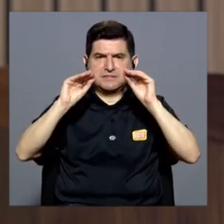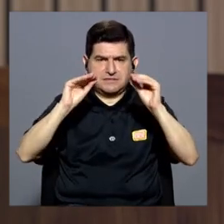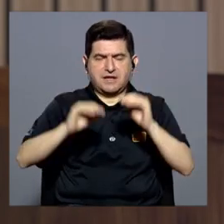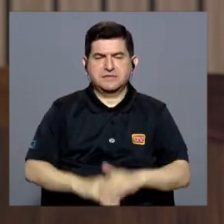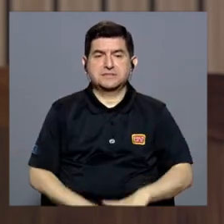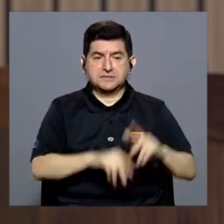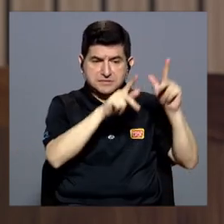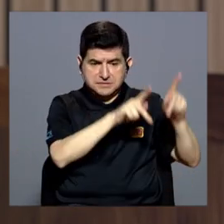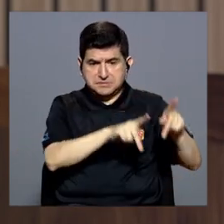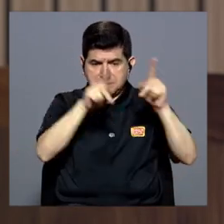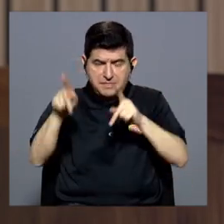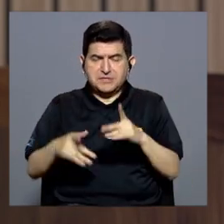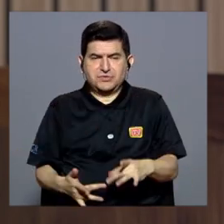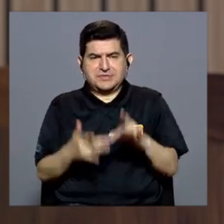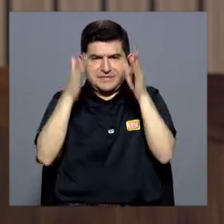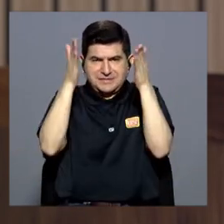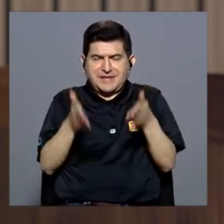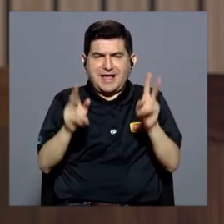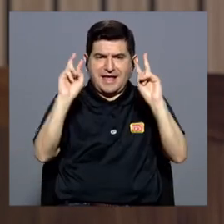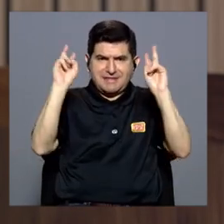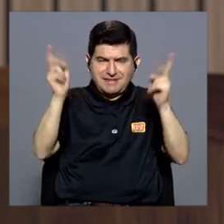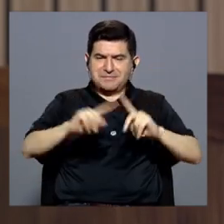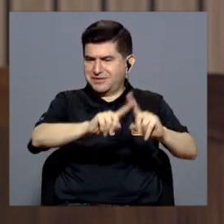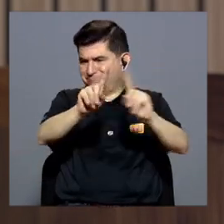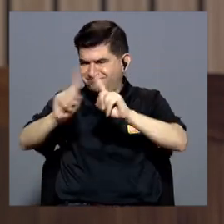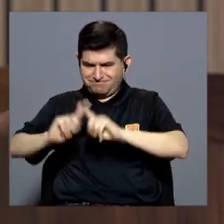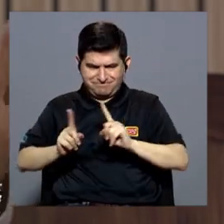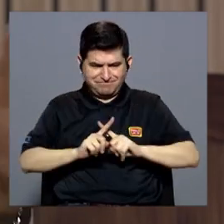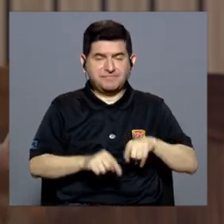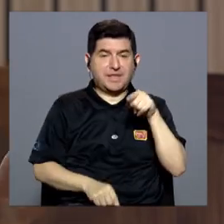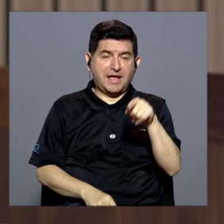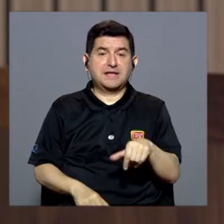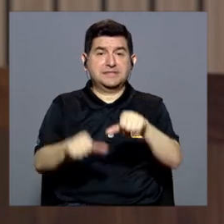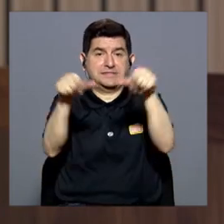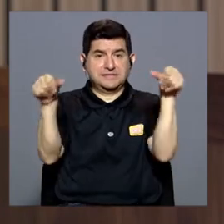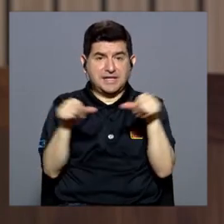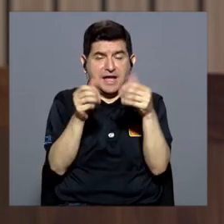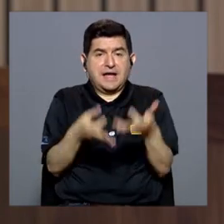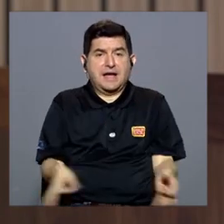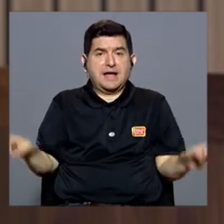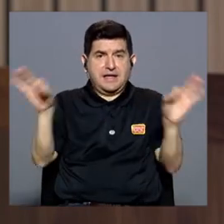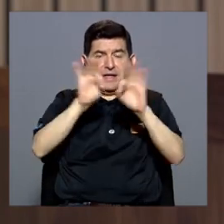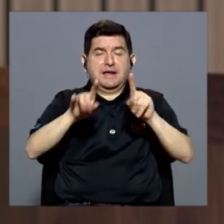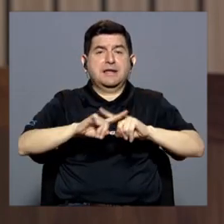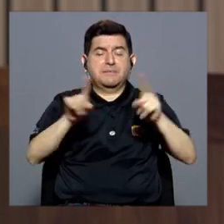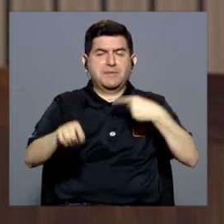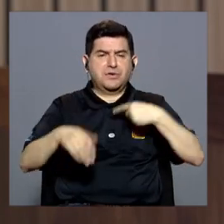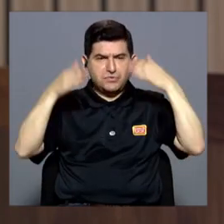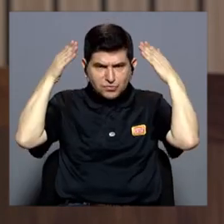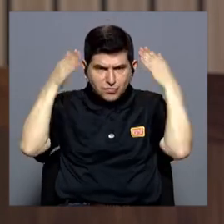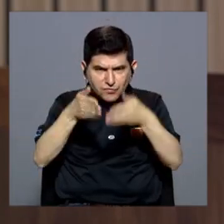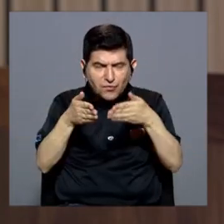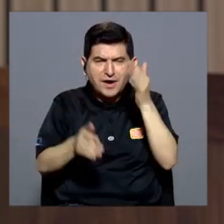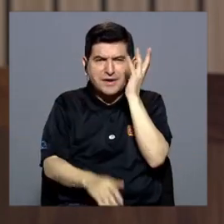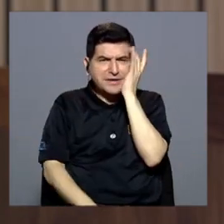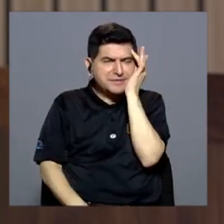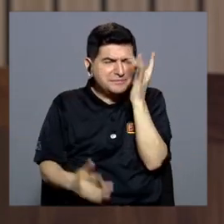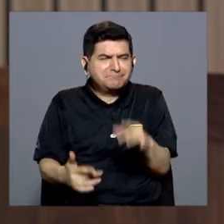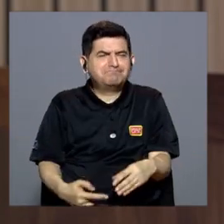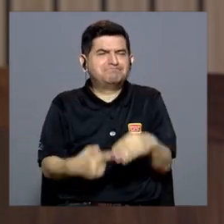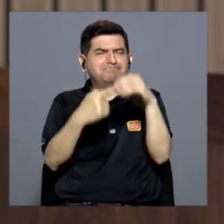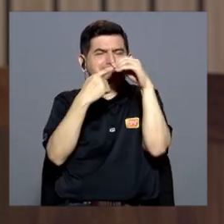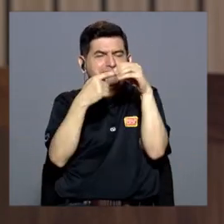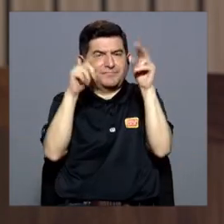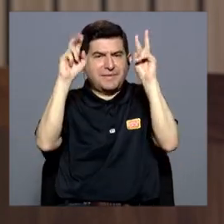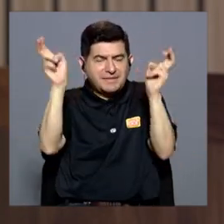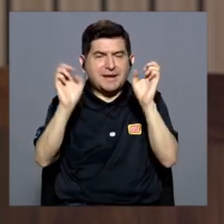las personas que son expertas en los diferentes temas. Esa es una gran área, pero yo quisiera enfocar que una de las preocupaciones fundamentales es